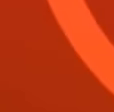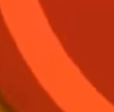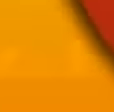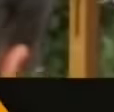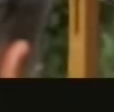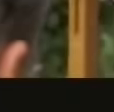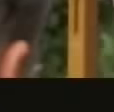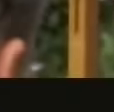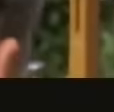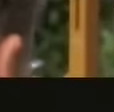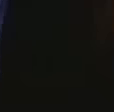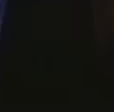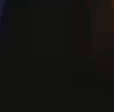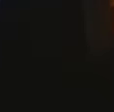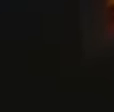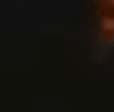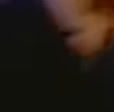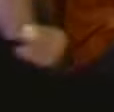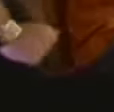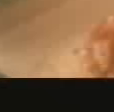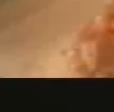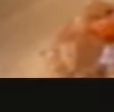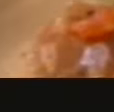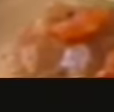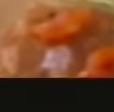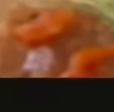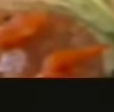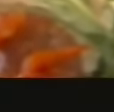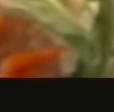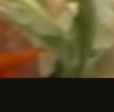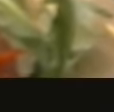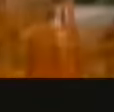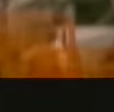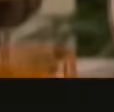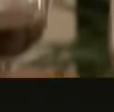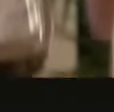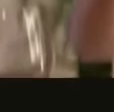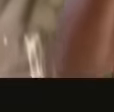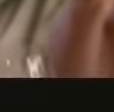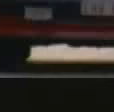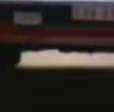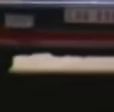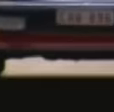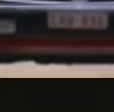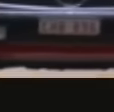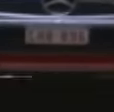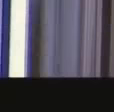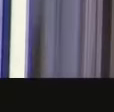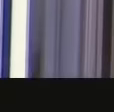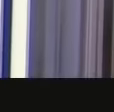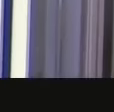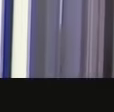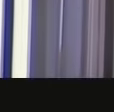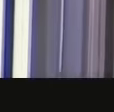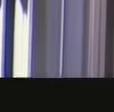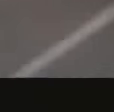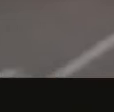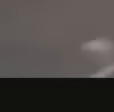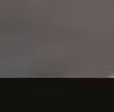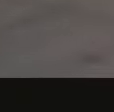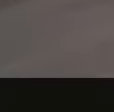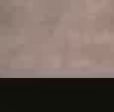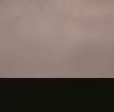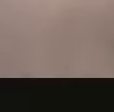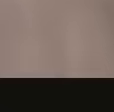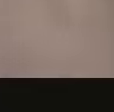acompáñanos a pintar junto a grandes artistas a disfrutar de la mejor gastronomía y a dar un paseo y los autos deportivos